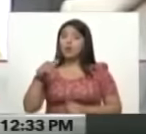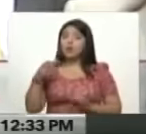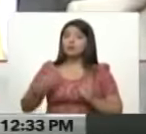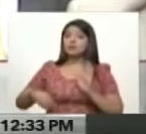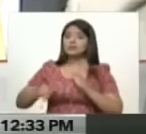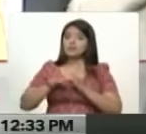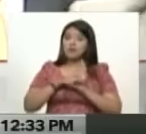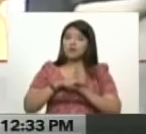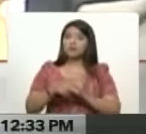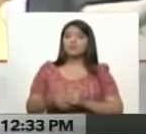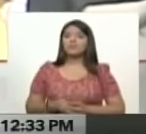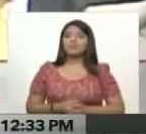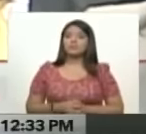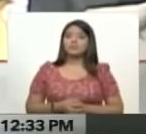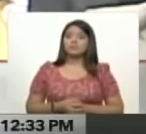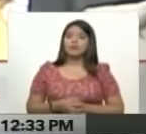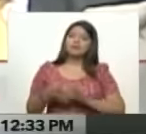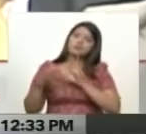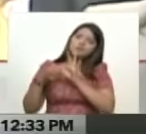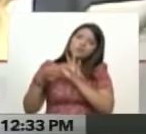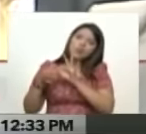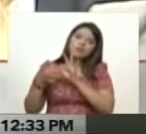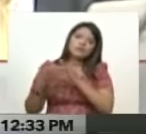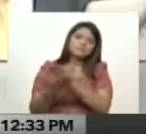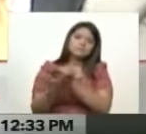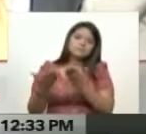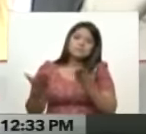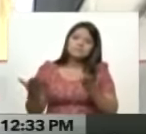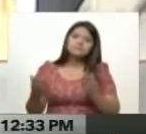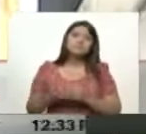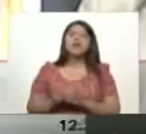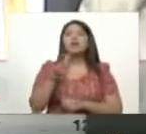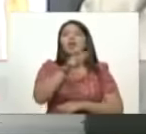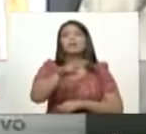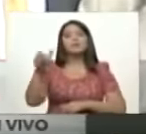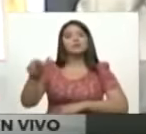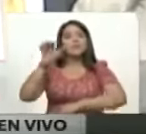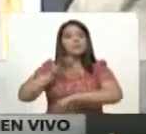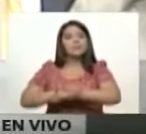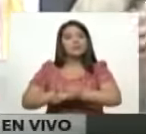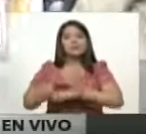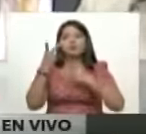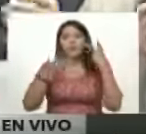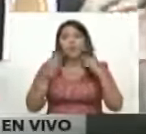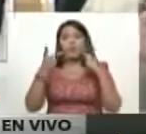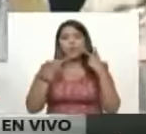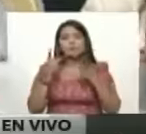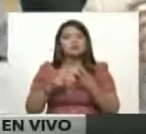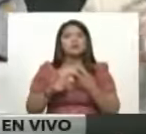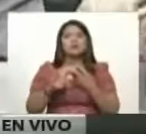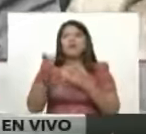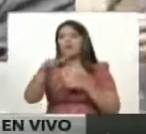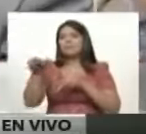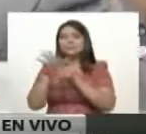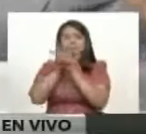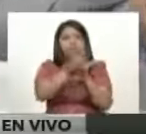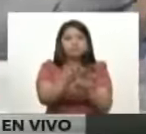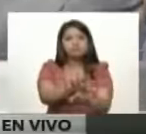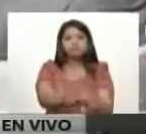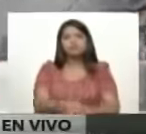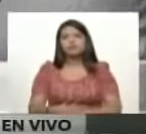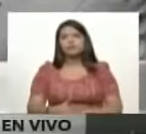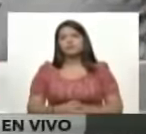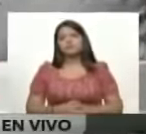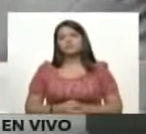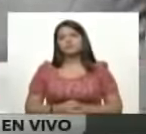Hoy ratificamos nuestra solidaridad con los presos políticos, con los perseguidos.